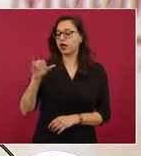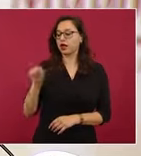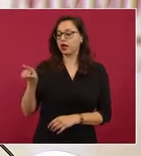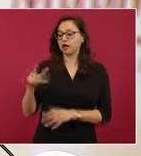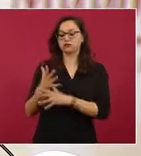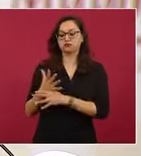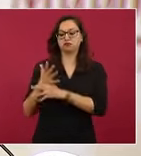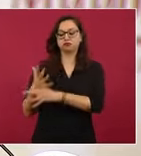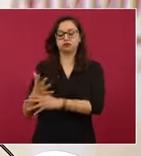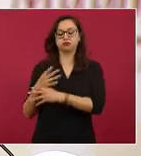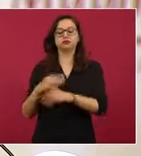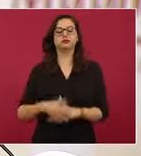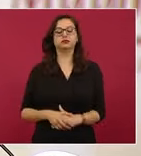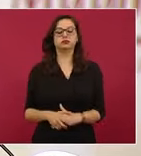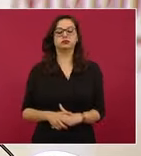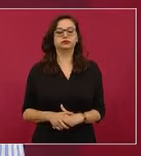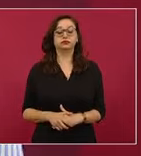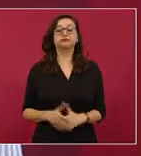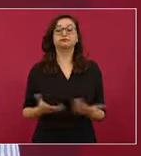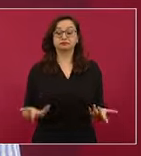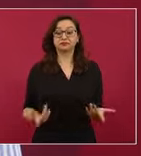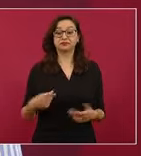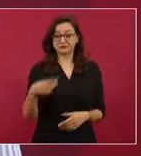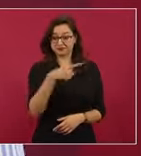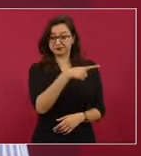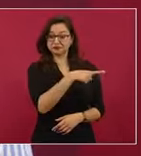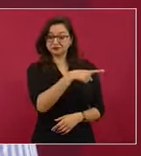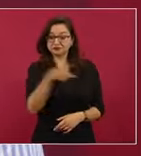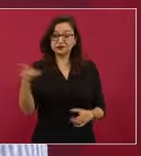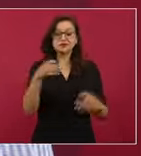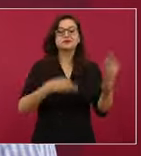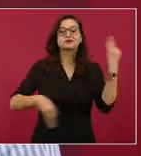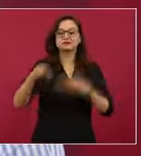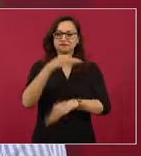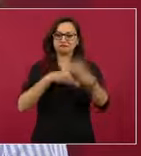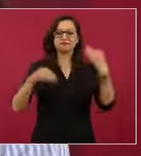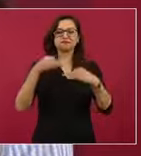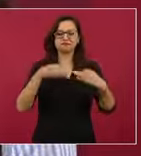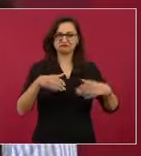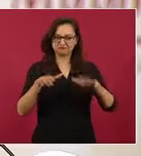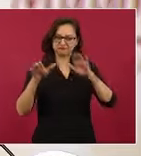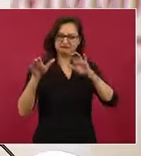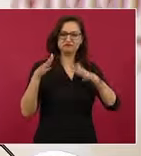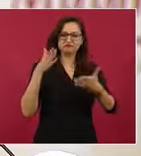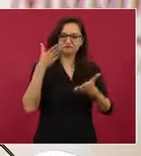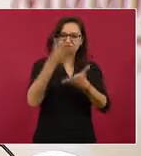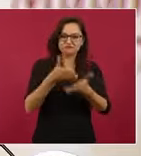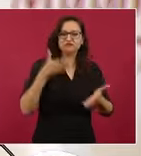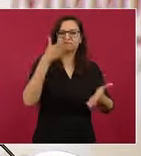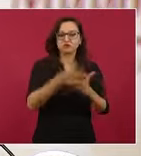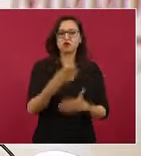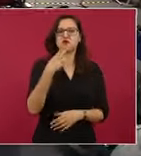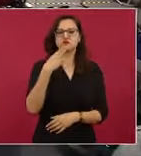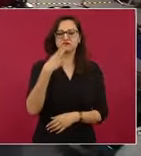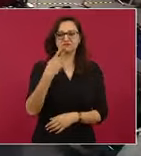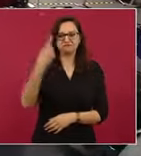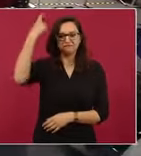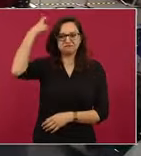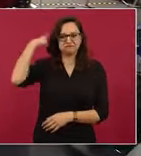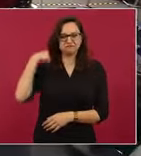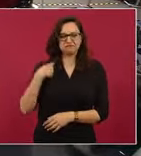el 21 de marzo. Seguramente lo van a disfrutar los adversarios, aunque sea en silencio. Es cuanto,